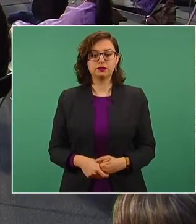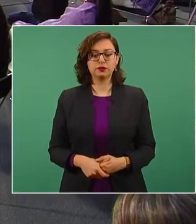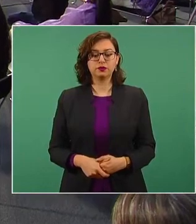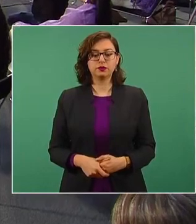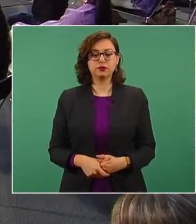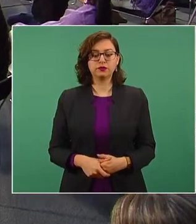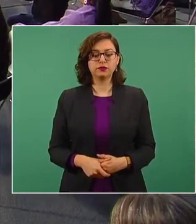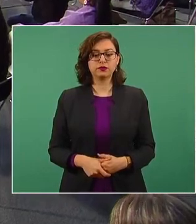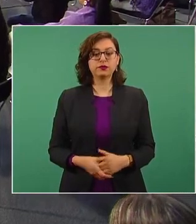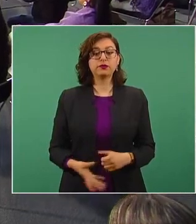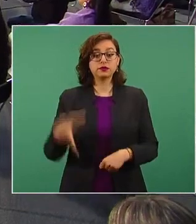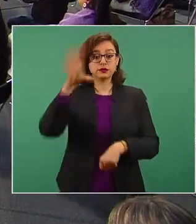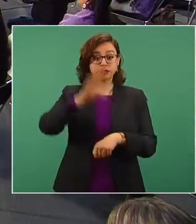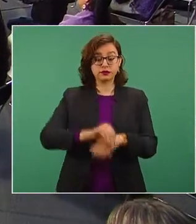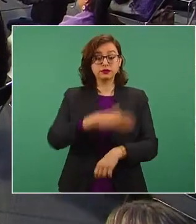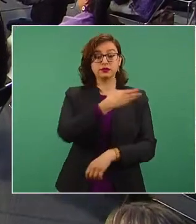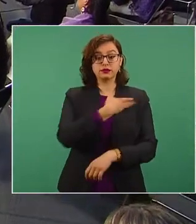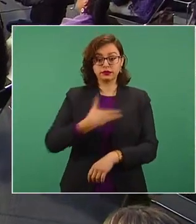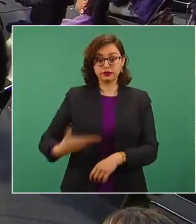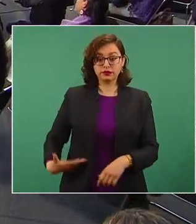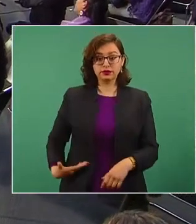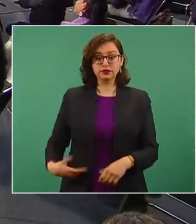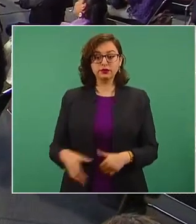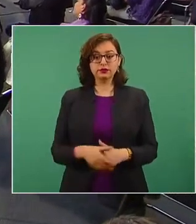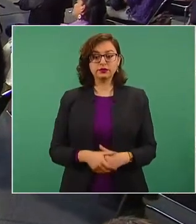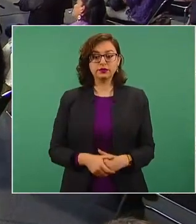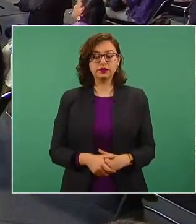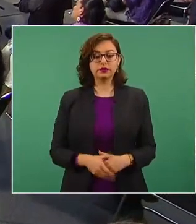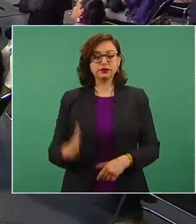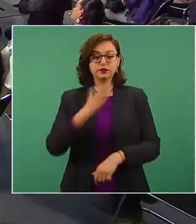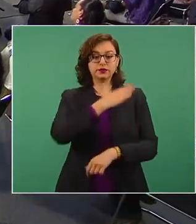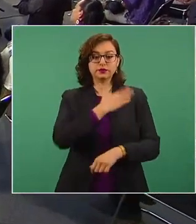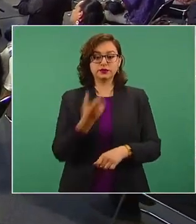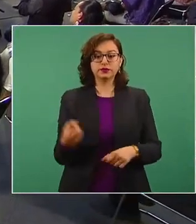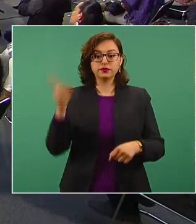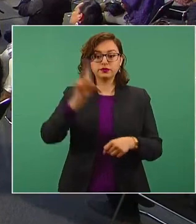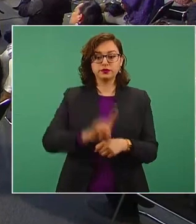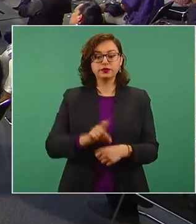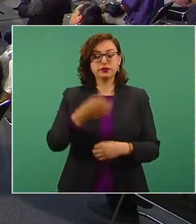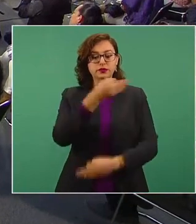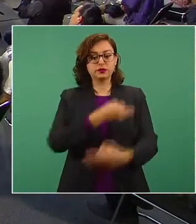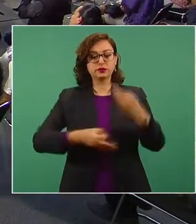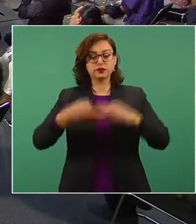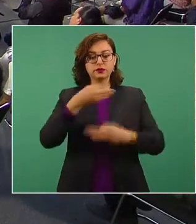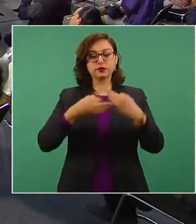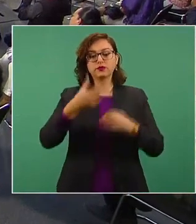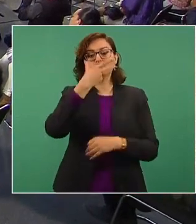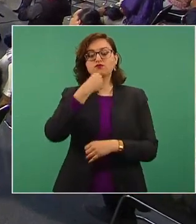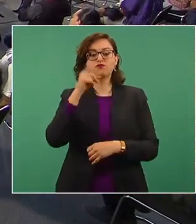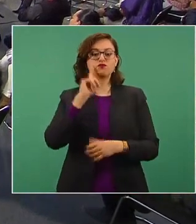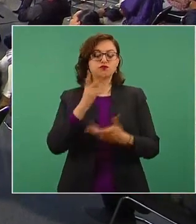Con su permiso, señor presidente, muy buenos días a todas, a todos ustedes.